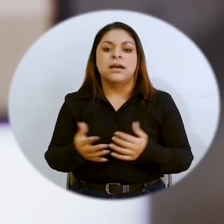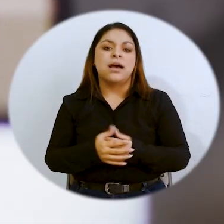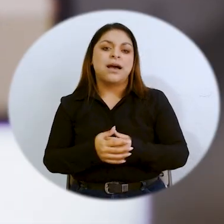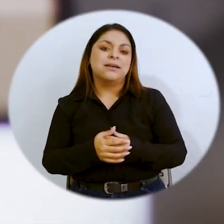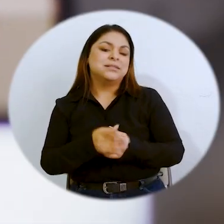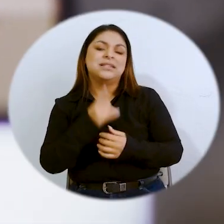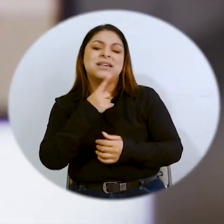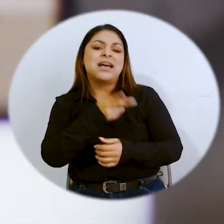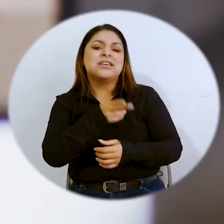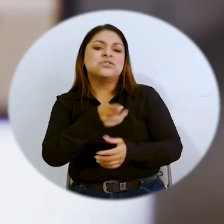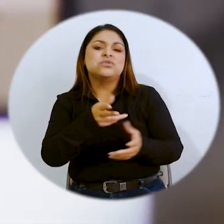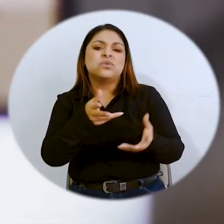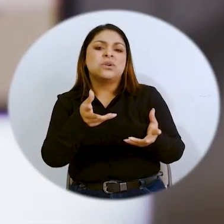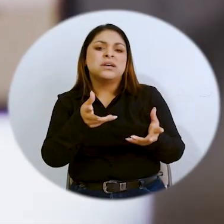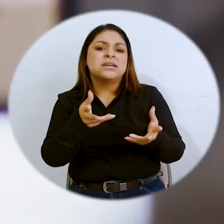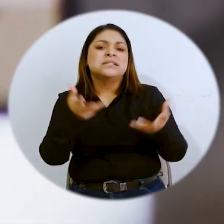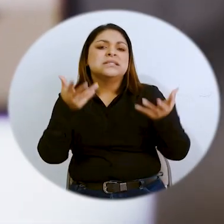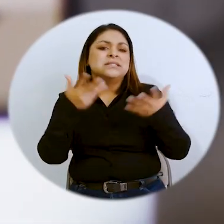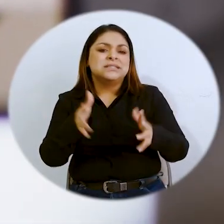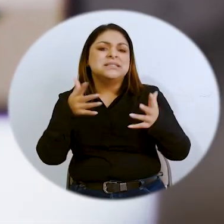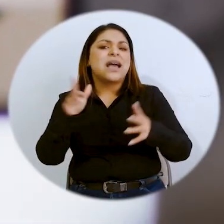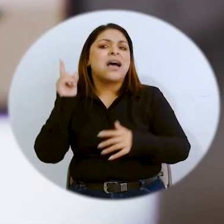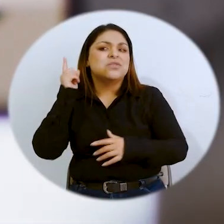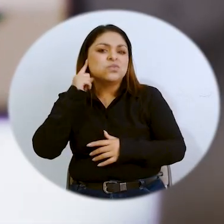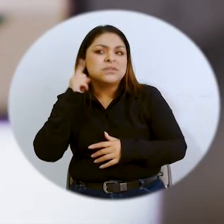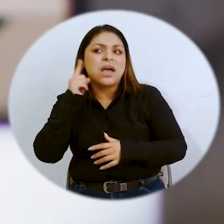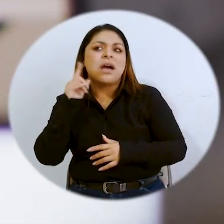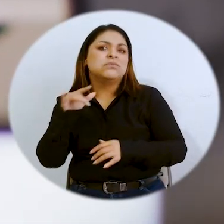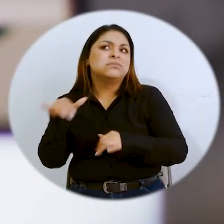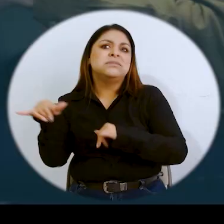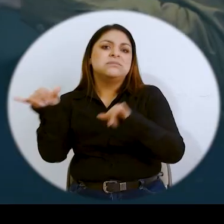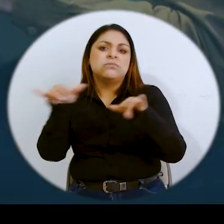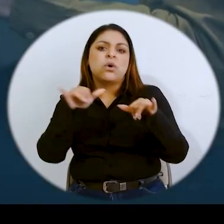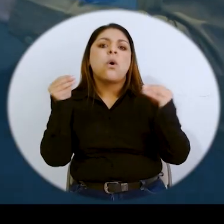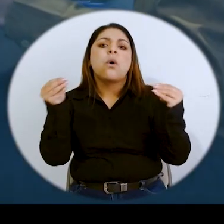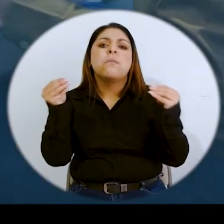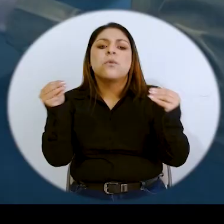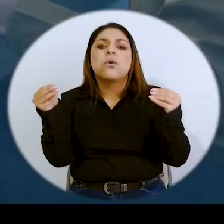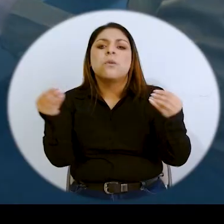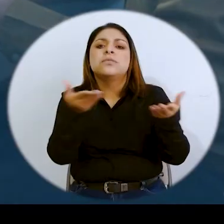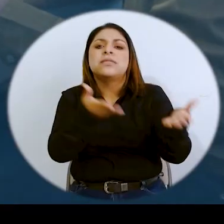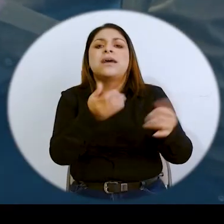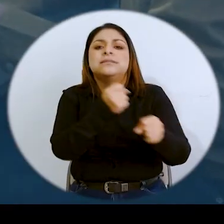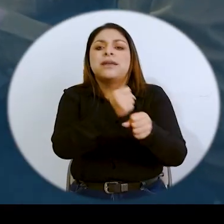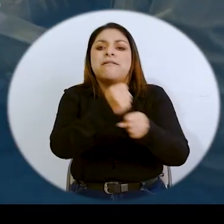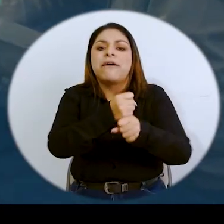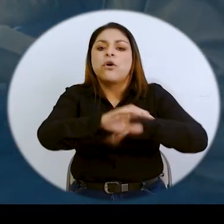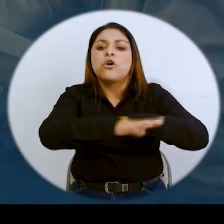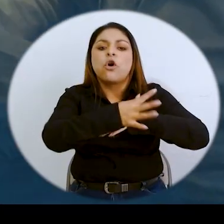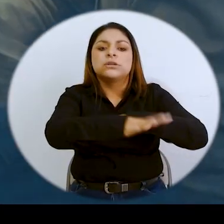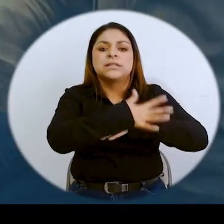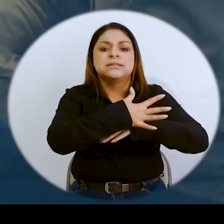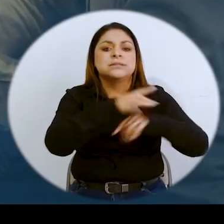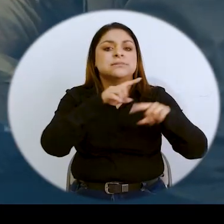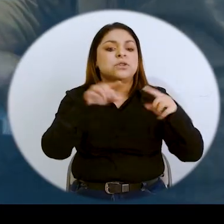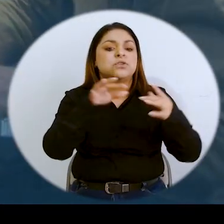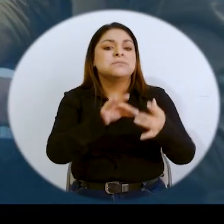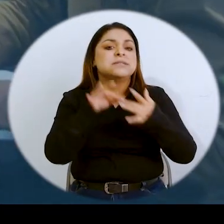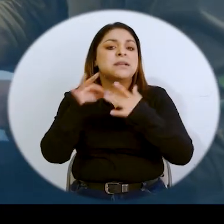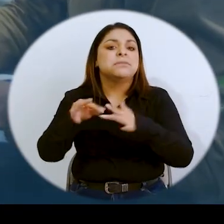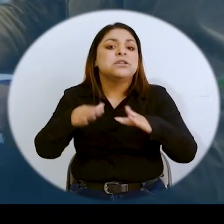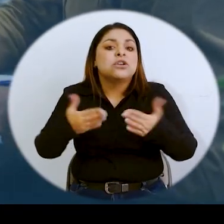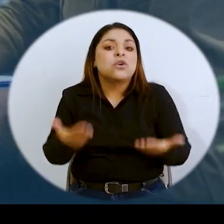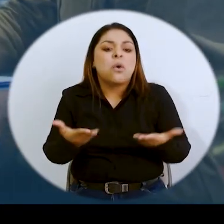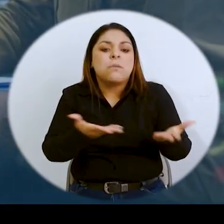cada ciclo electoral se escucha, ¿verdad? Ah, bueno, imagínense. Yo lo he escuchado. Todos, siempre lo escuchamos, sí, de cómo generar empleo en las costas, pero sobre todo es cómo